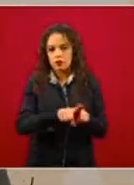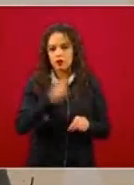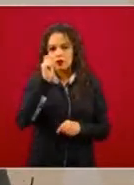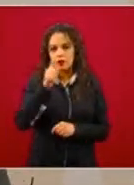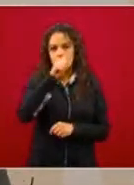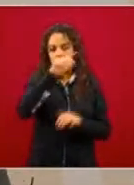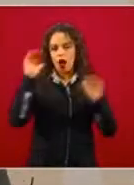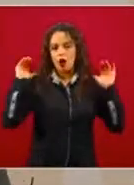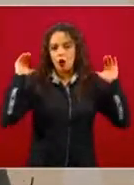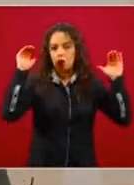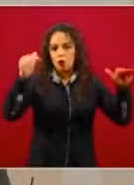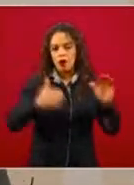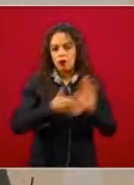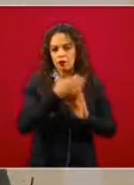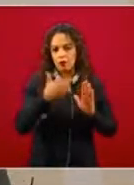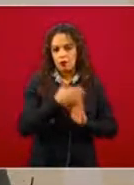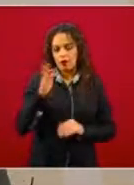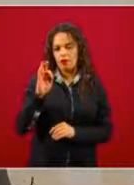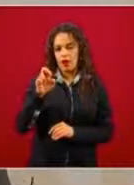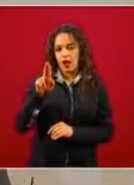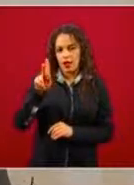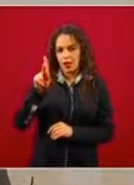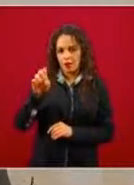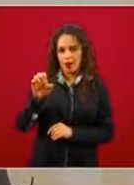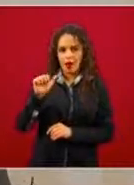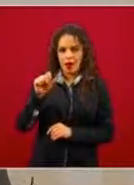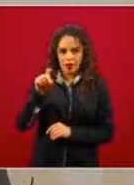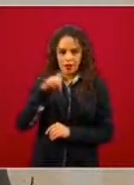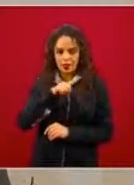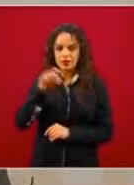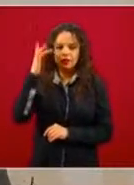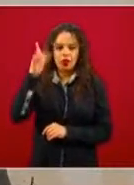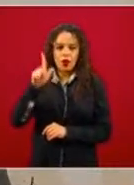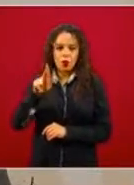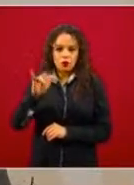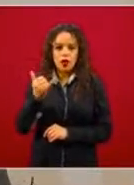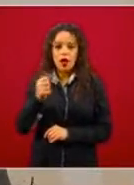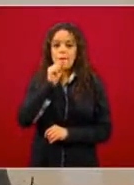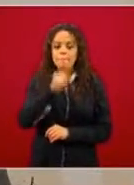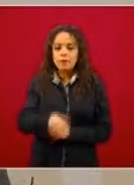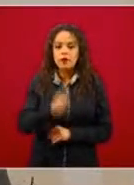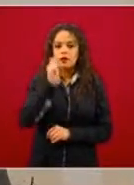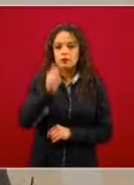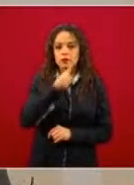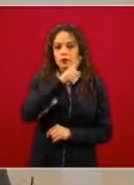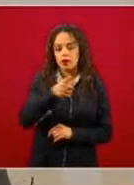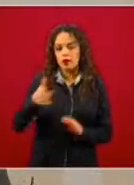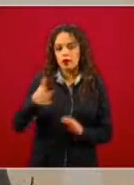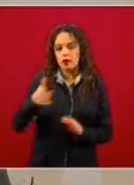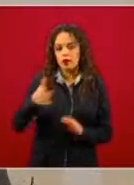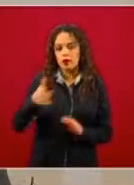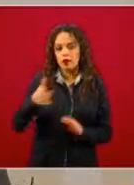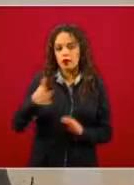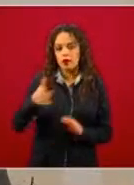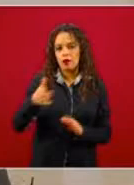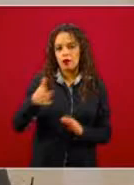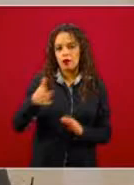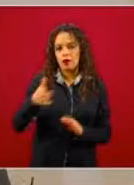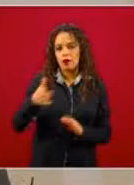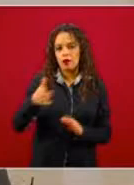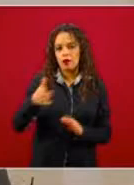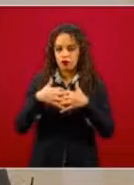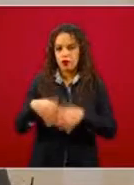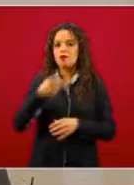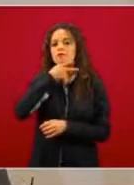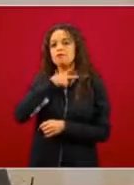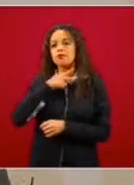Felipe And Ángeles the en Santa Lucía y así ocurrió y ha estado ocurriendo and the con la different construcción sanitary de la measures are refinería de in Dos place, just Bocas. like in the airport Desde el